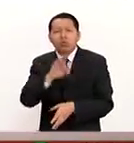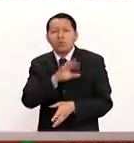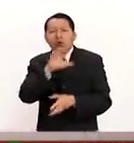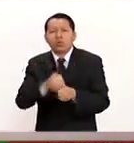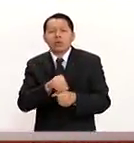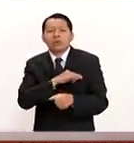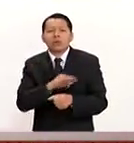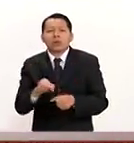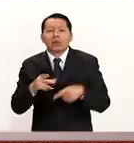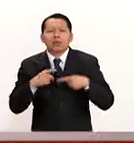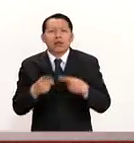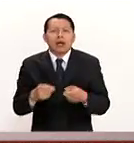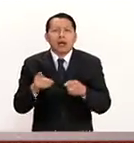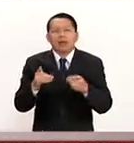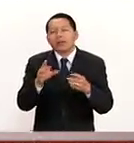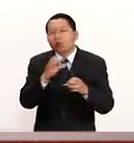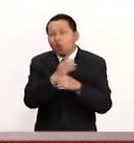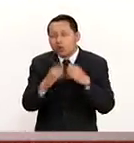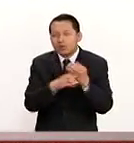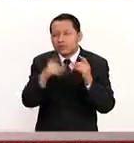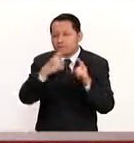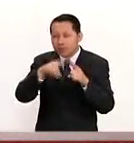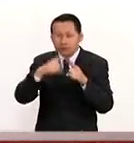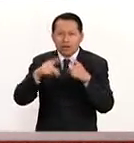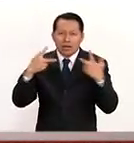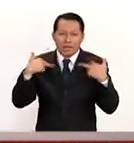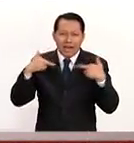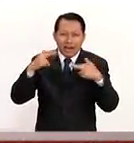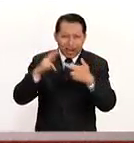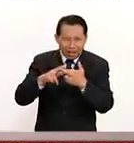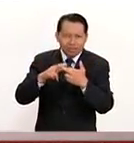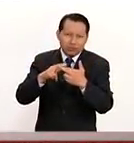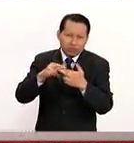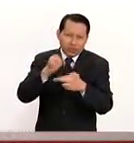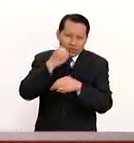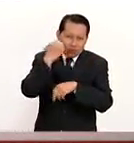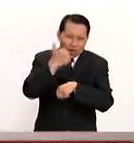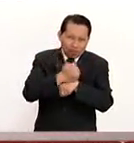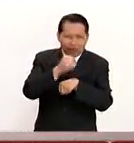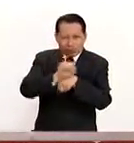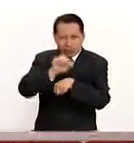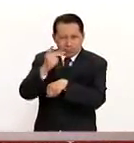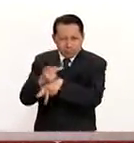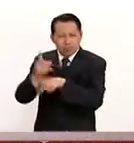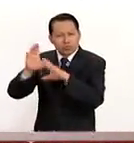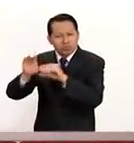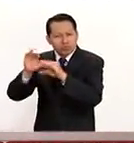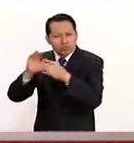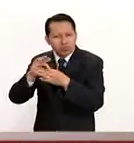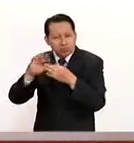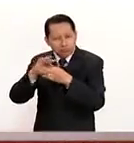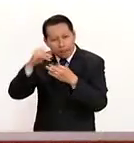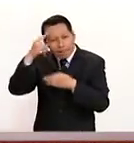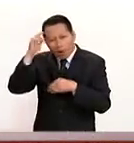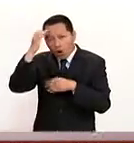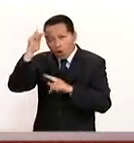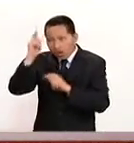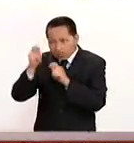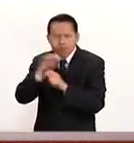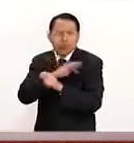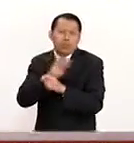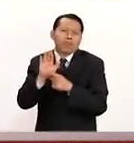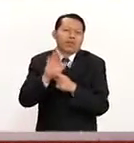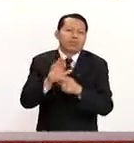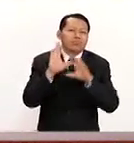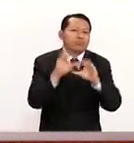estas herramientas obviamente a los maestros, en capacitarlos para que ellos a su vez tengan el conocimiento y lo puedan transmitir de manera